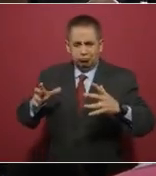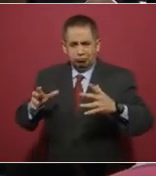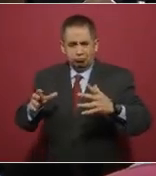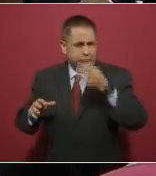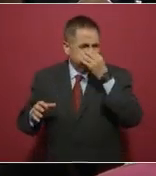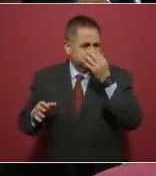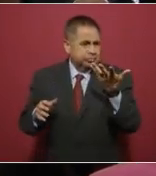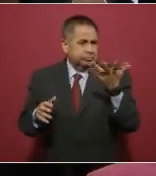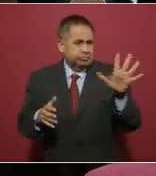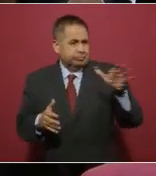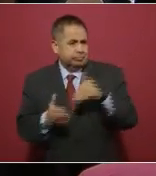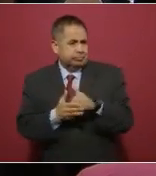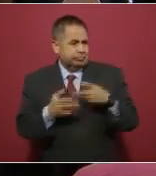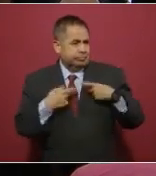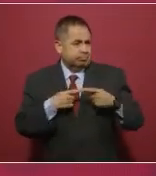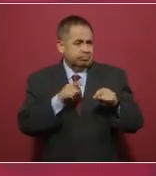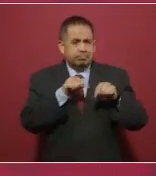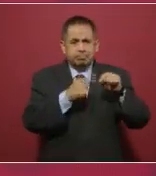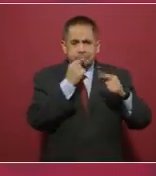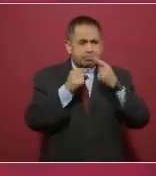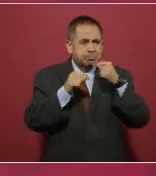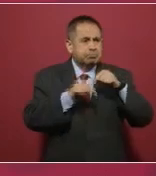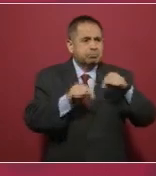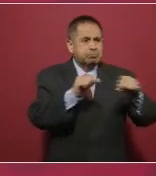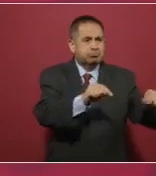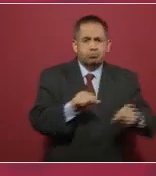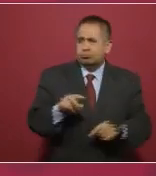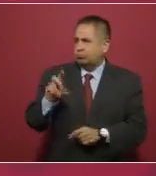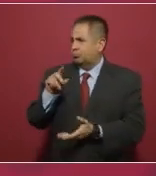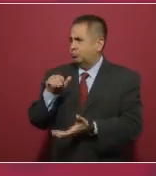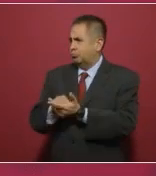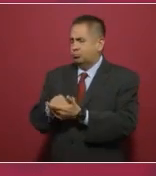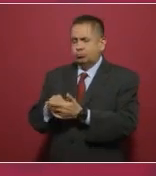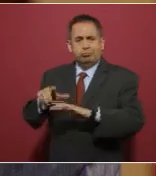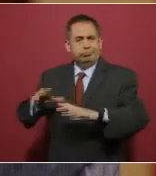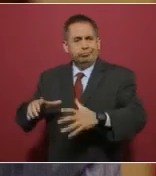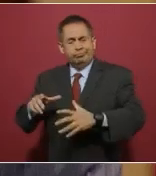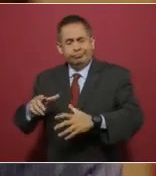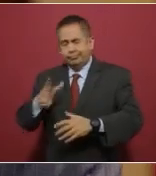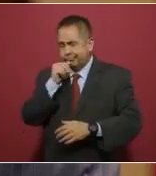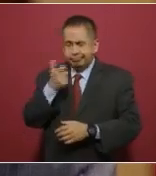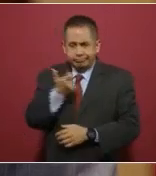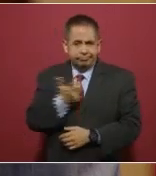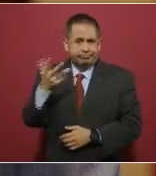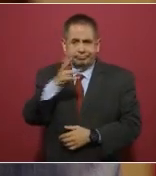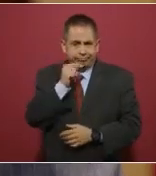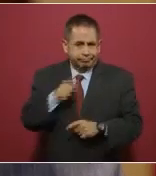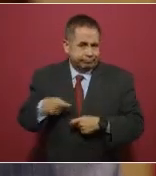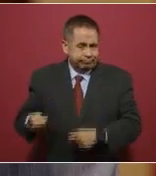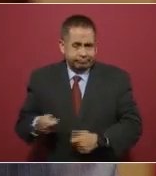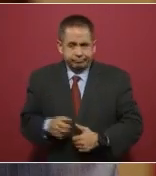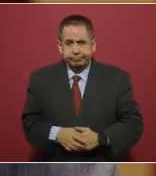las necesidades de seguridad pública en todo el país.